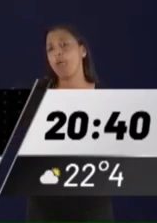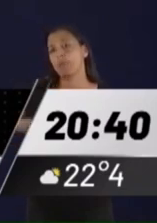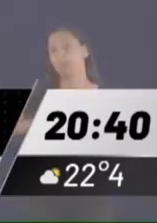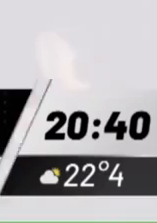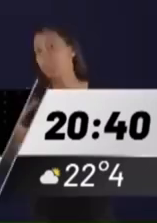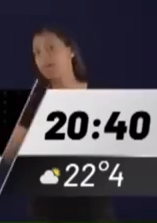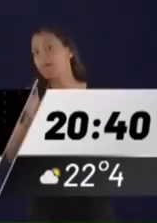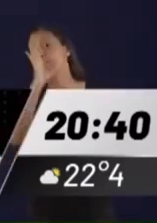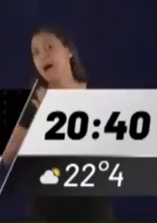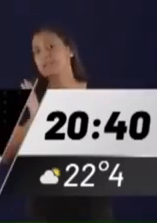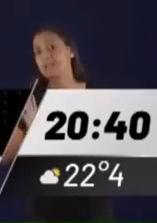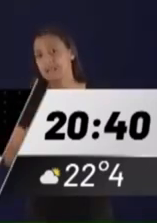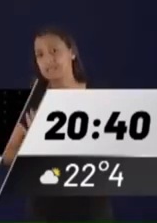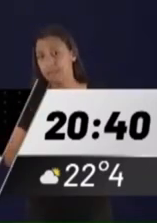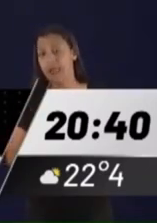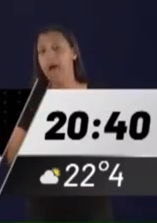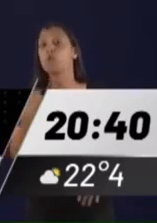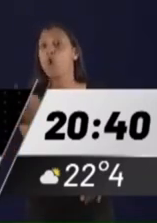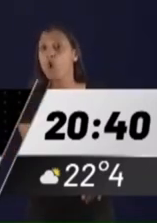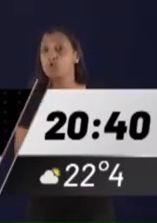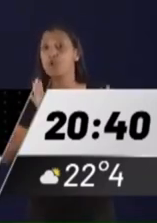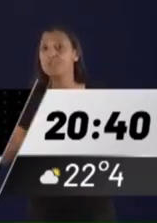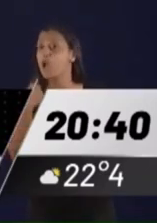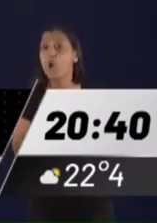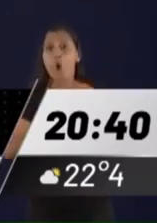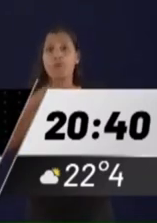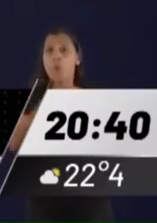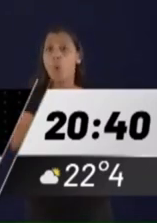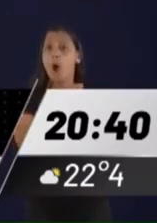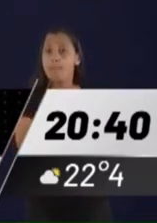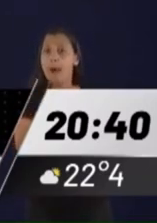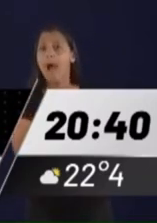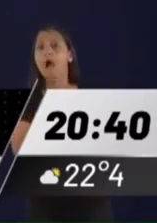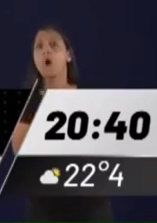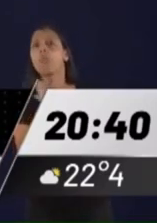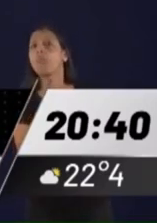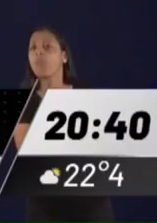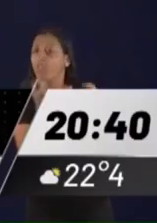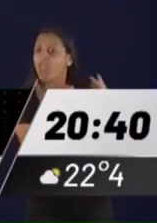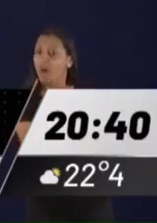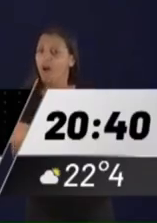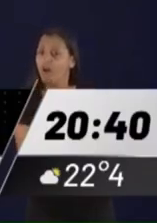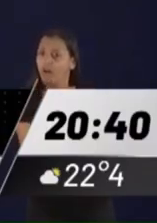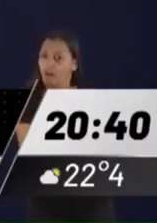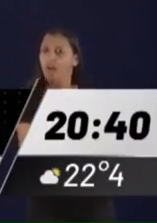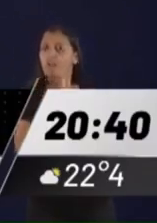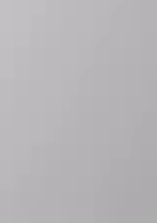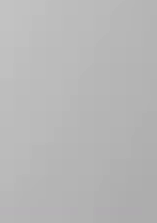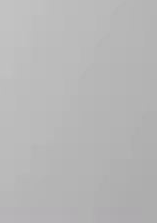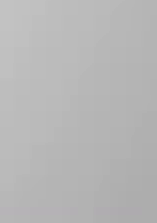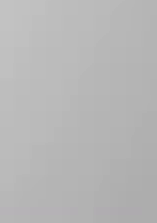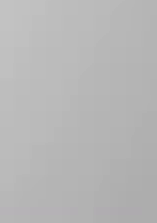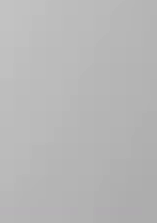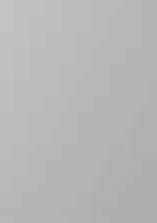idoneidad no vamos a seguir financiando ni rosca política ni lugares donde se paguen favores